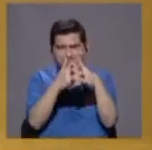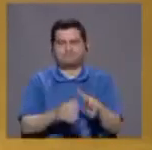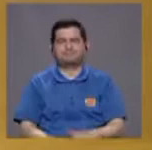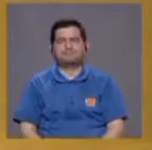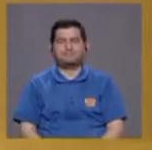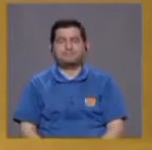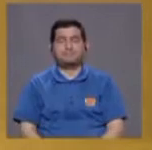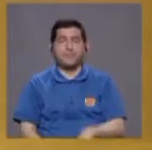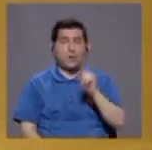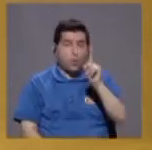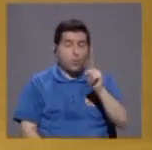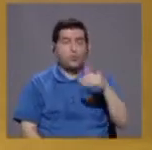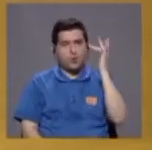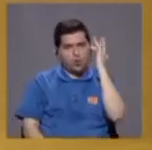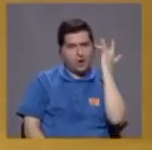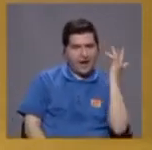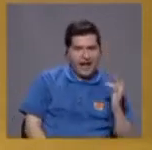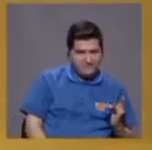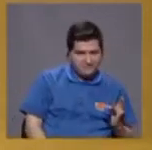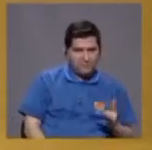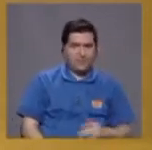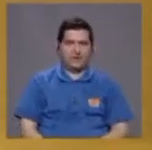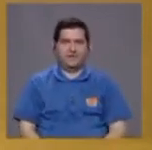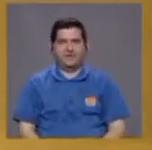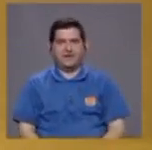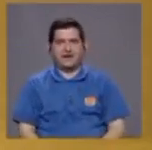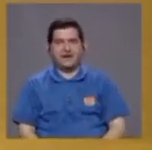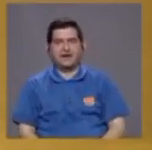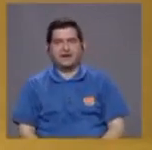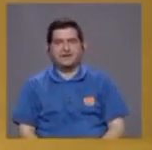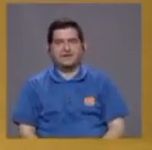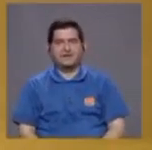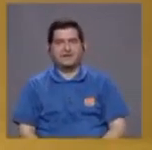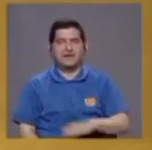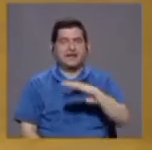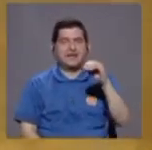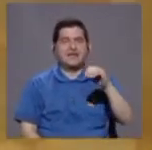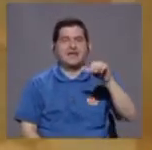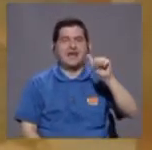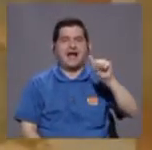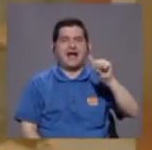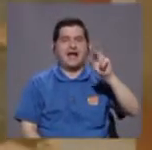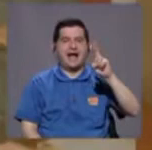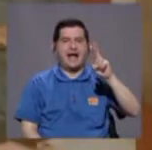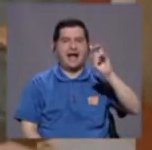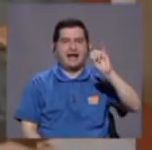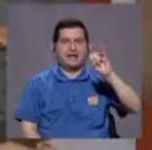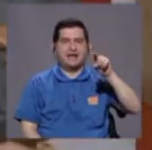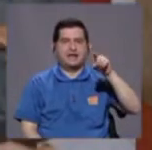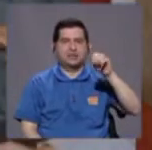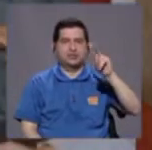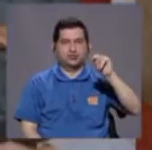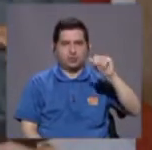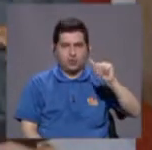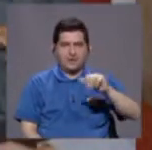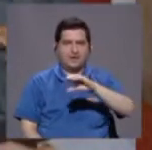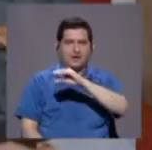uno con California y Arizona, y el otro con